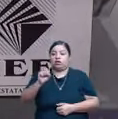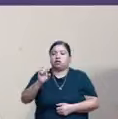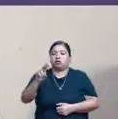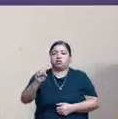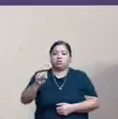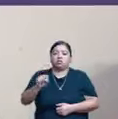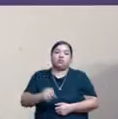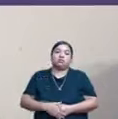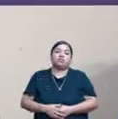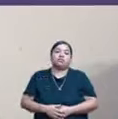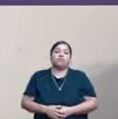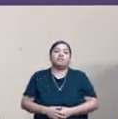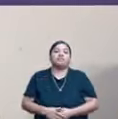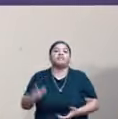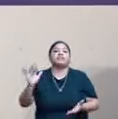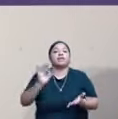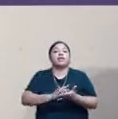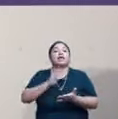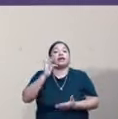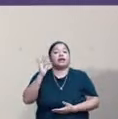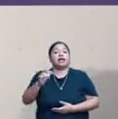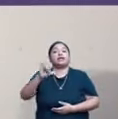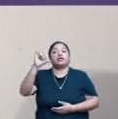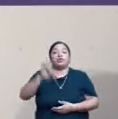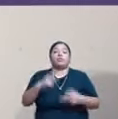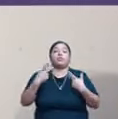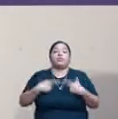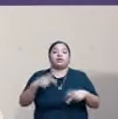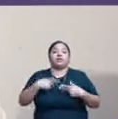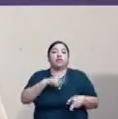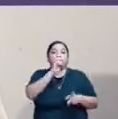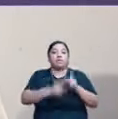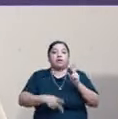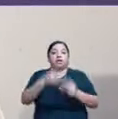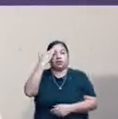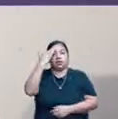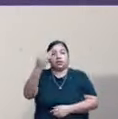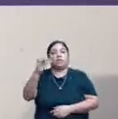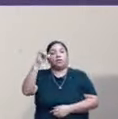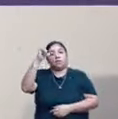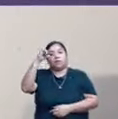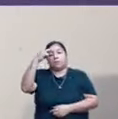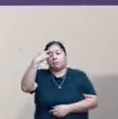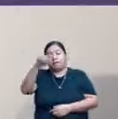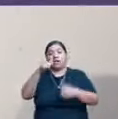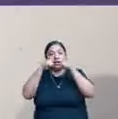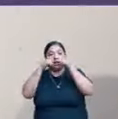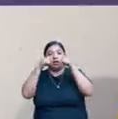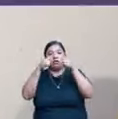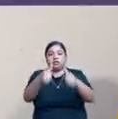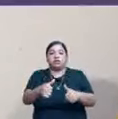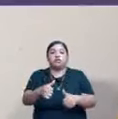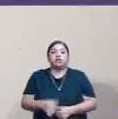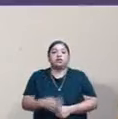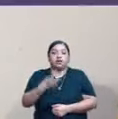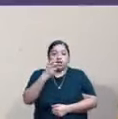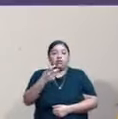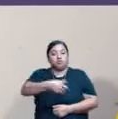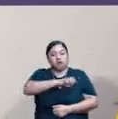palabra. Agradezco a quienes hoy destinan parte de su tiempo para escucharnos. Saludo respetuosamente a los candidatos